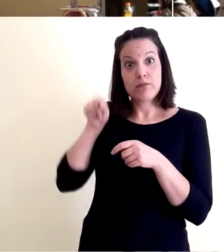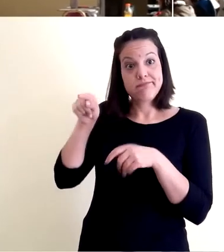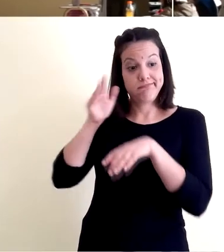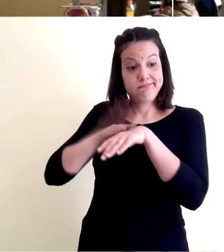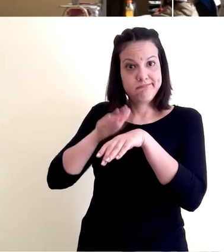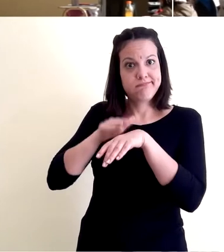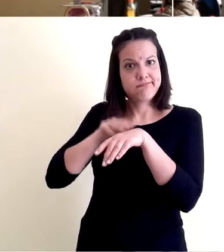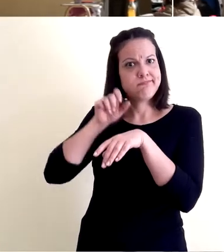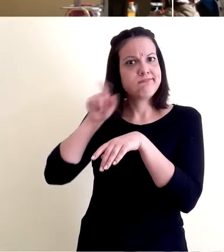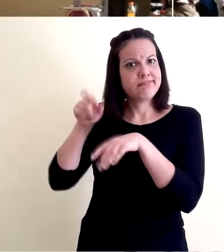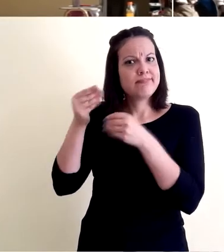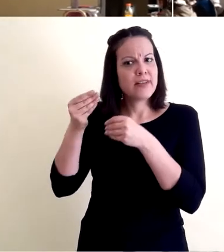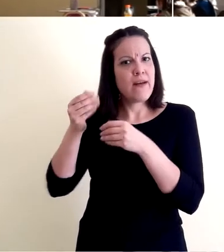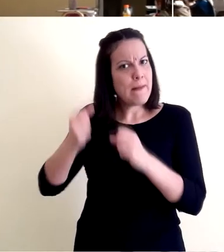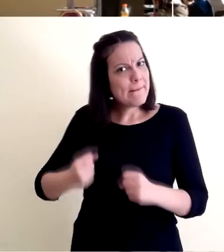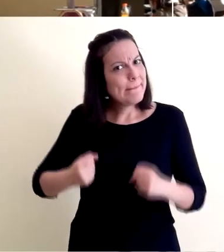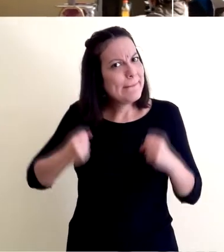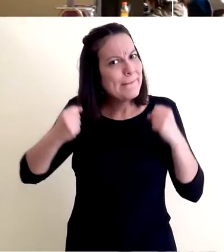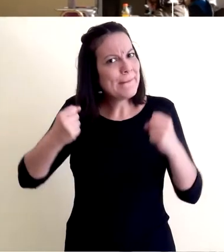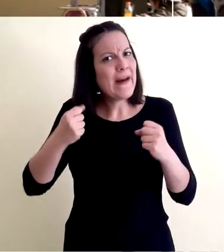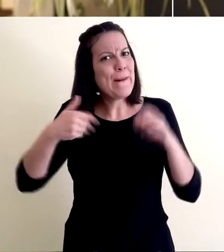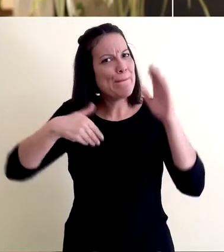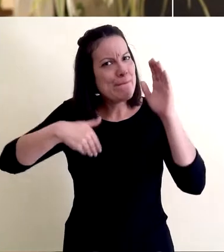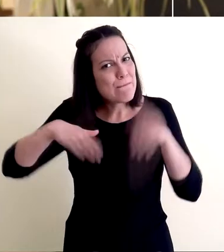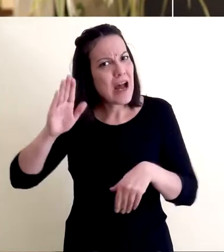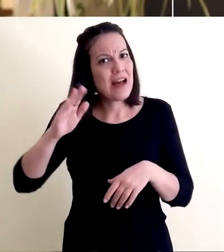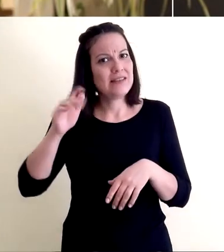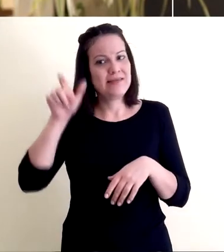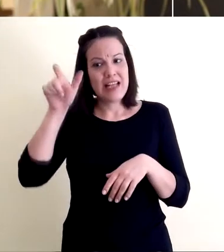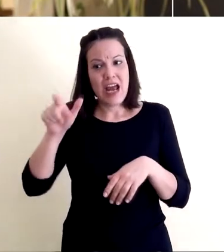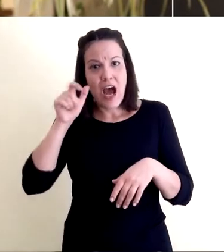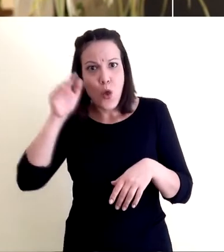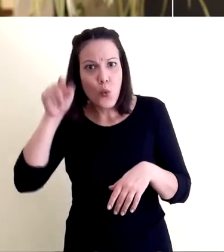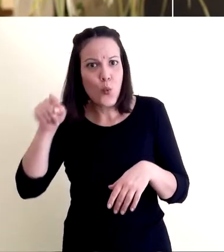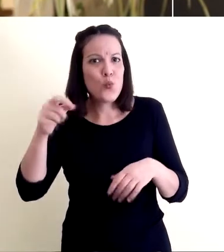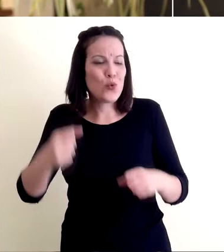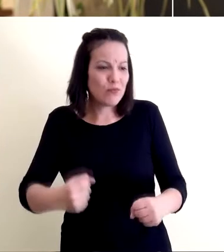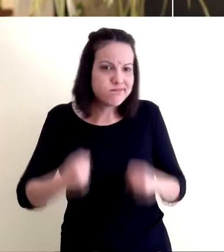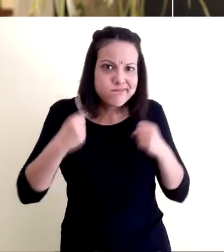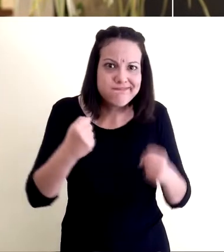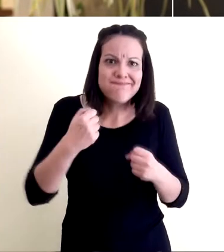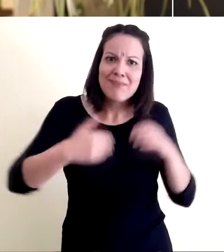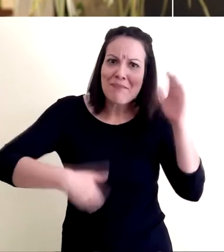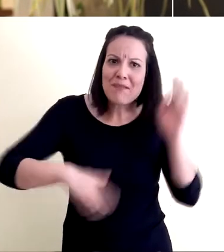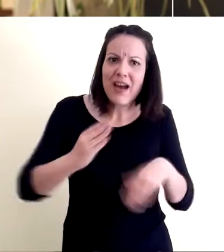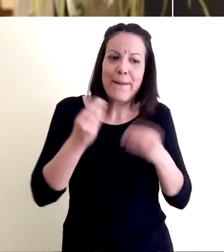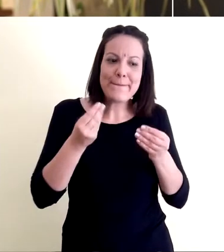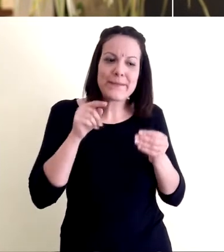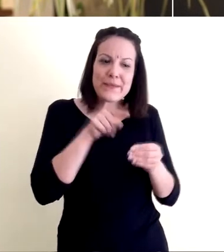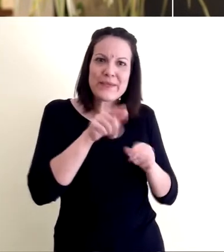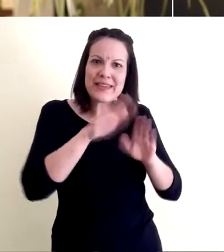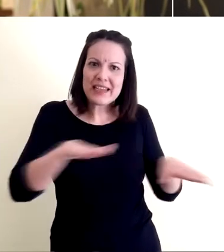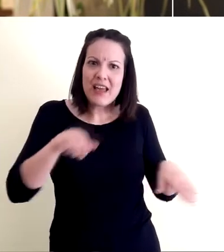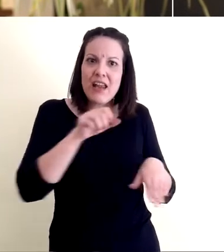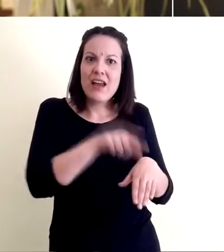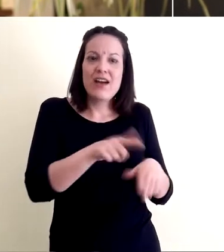cargo, un esfuerzo mayor también. Uno tiene como adulto que hacer un esfuerzo mayor para contener ahí